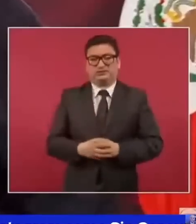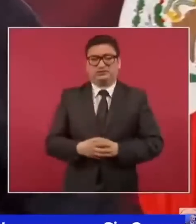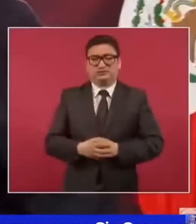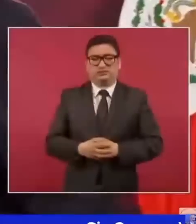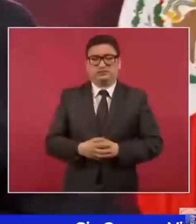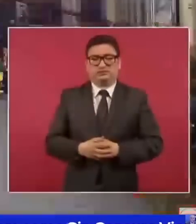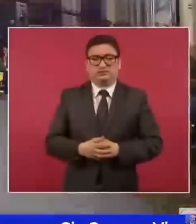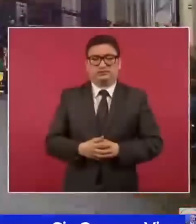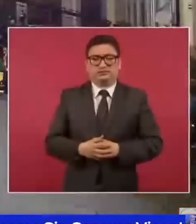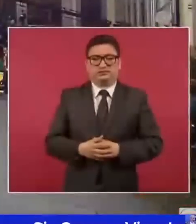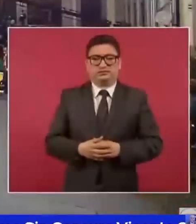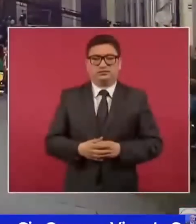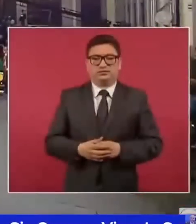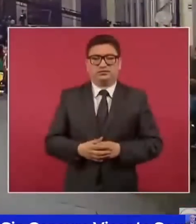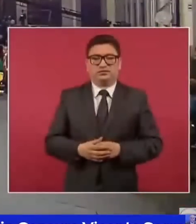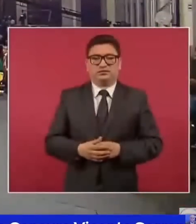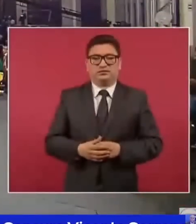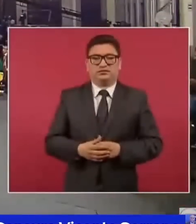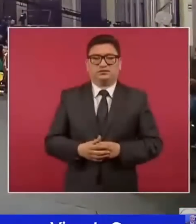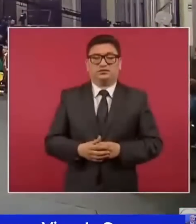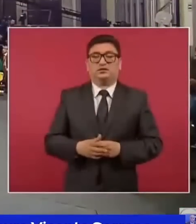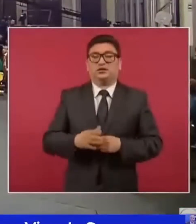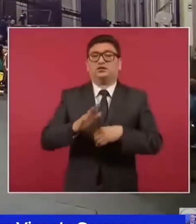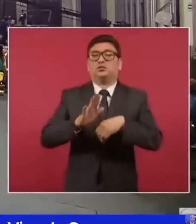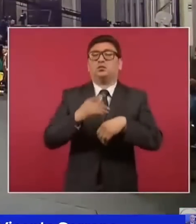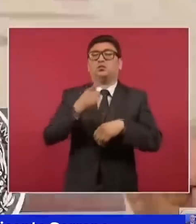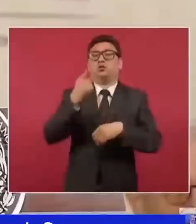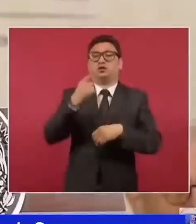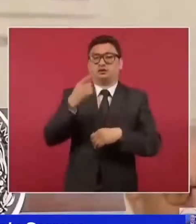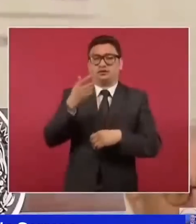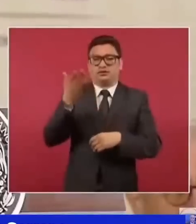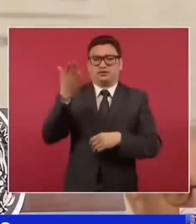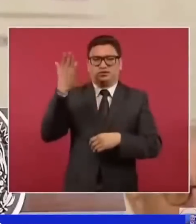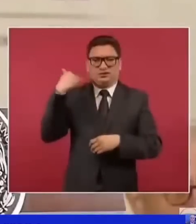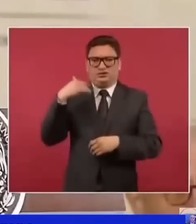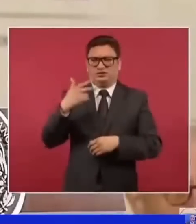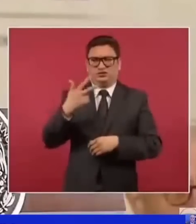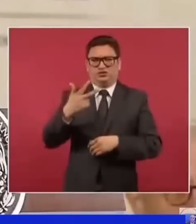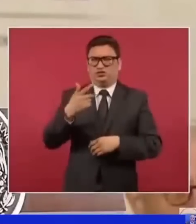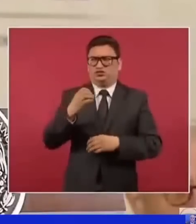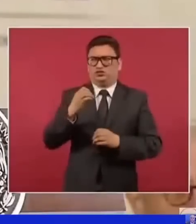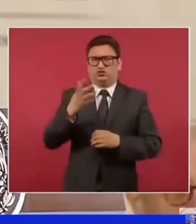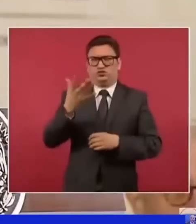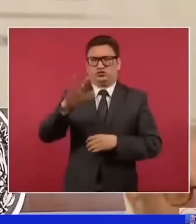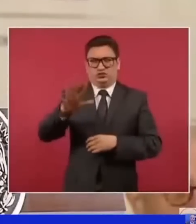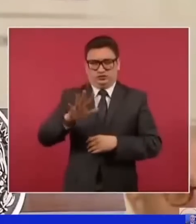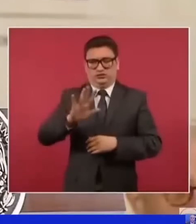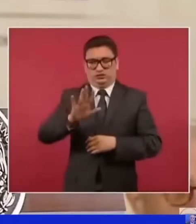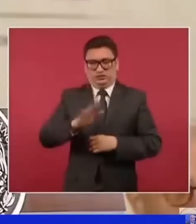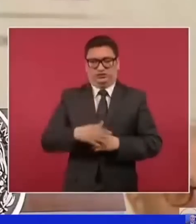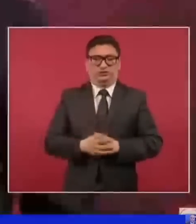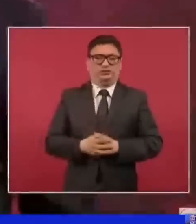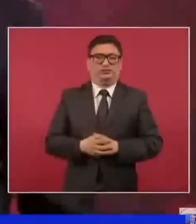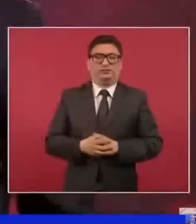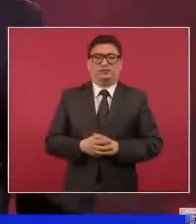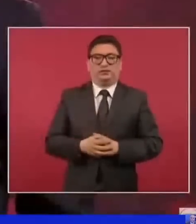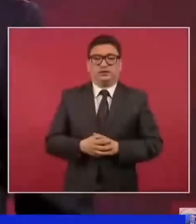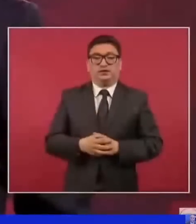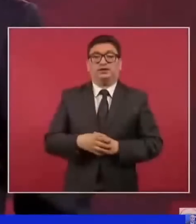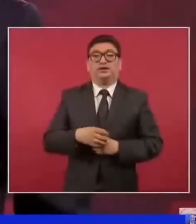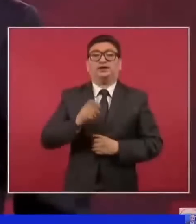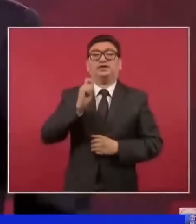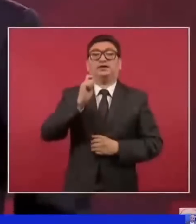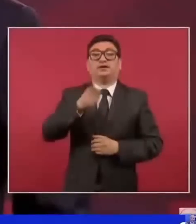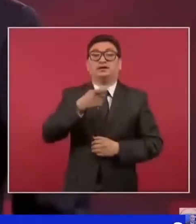¿Y por qué? 2009. Desde el 8, dice él, o del 10. Ahorita lo vemos. Estamos hablando